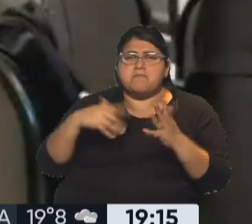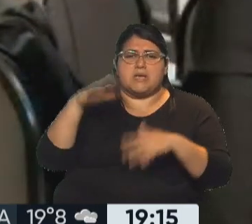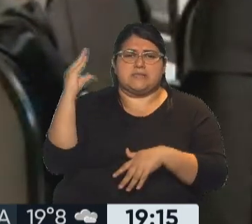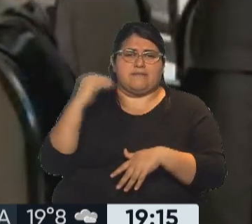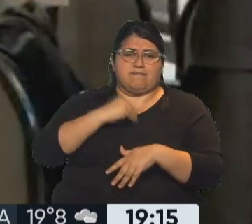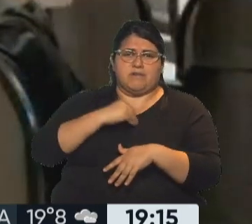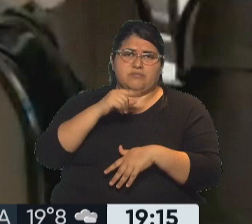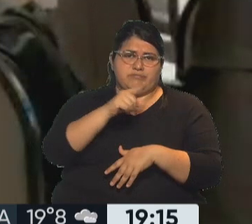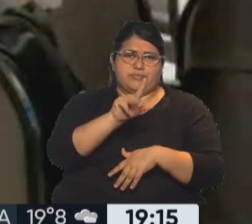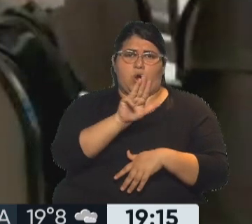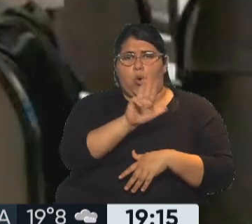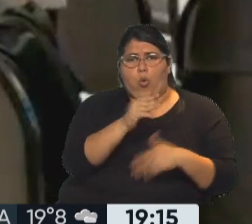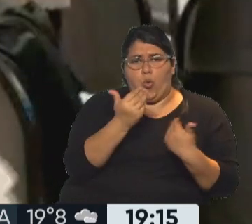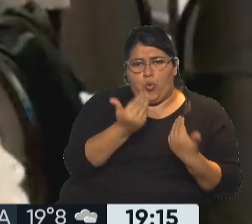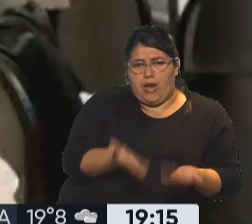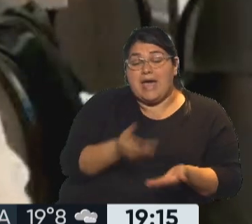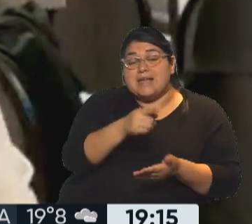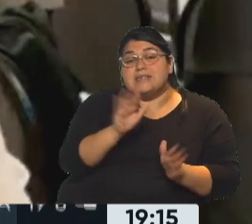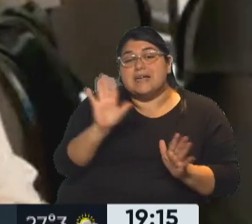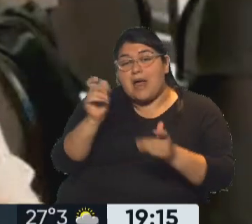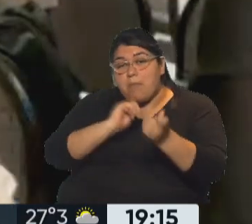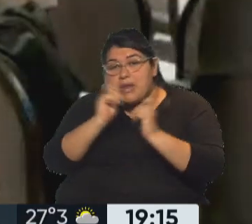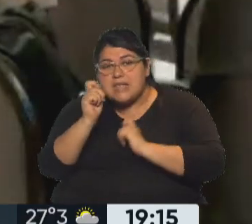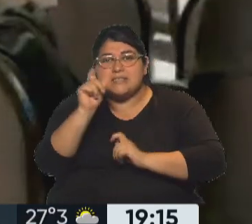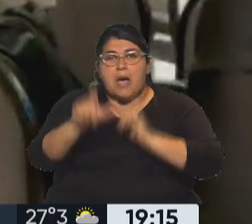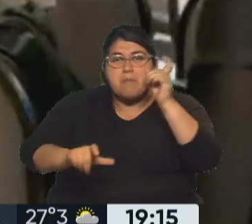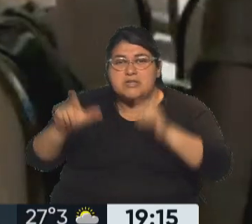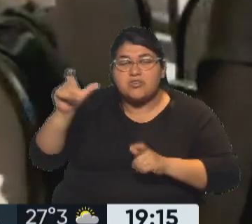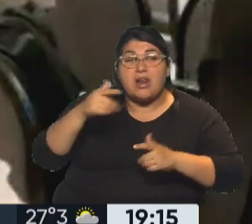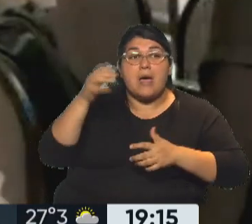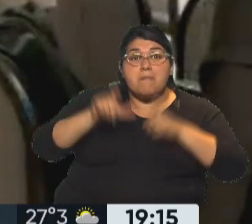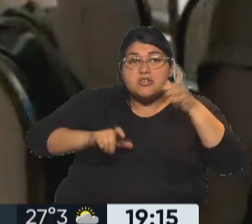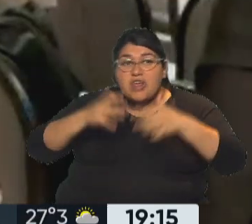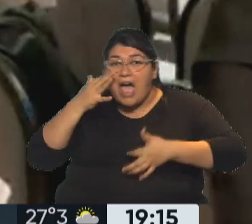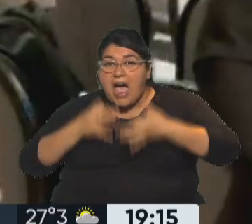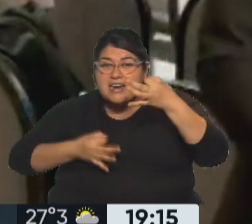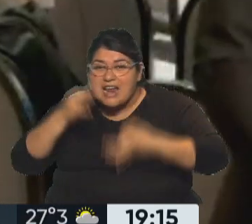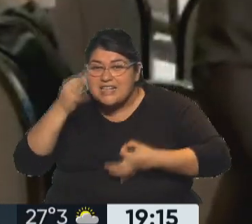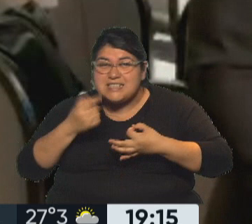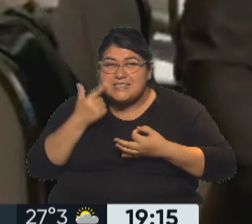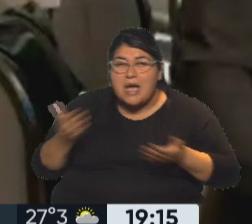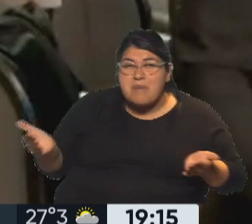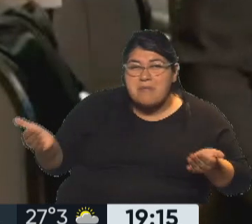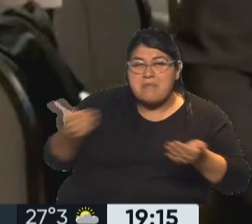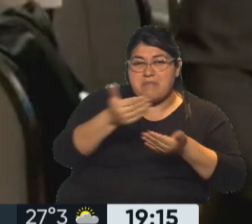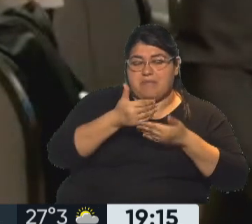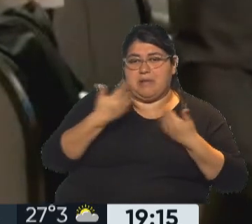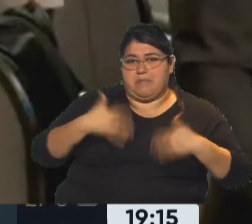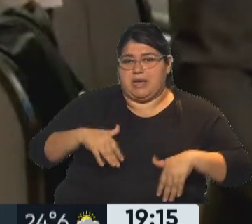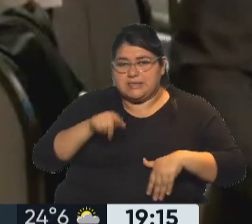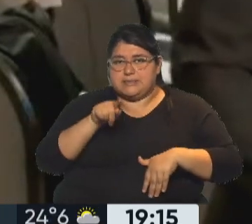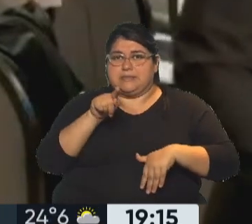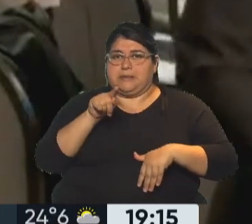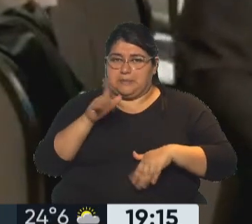fuerte por una Silva entonces la prensa la gente los analistas que están aquí permanentemente los números vivían también